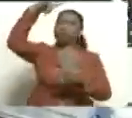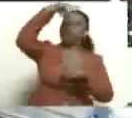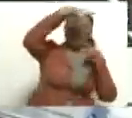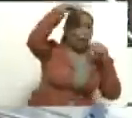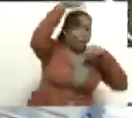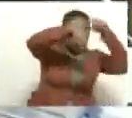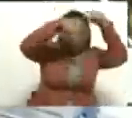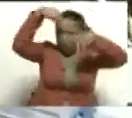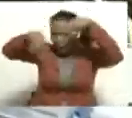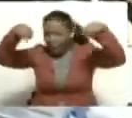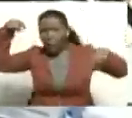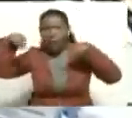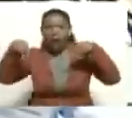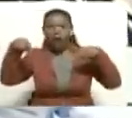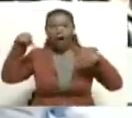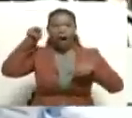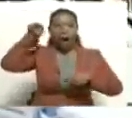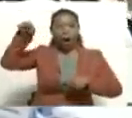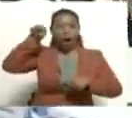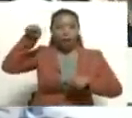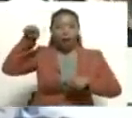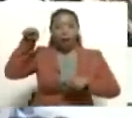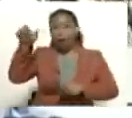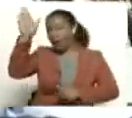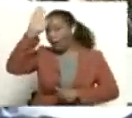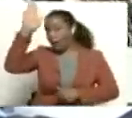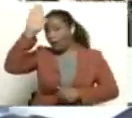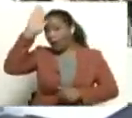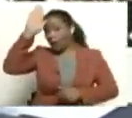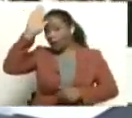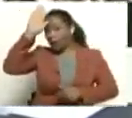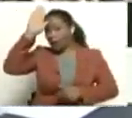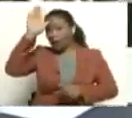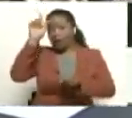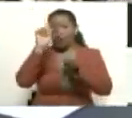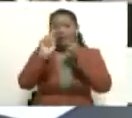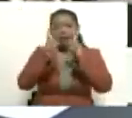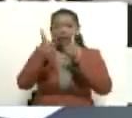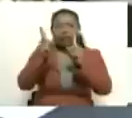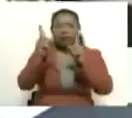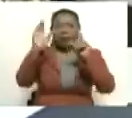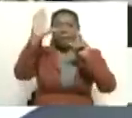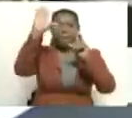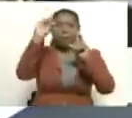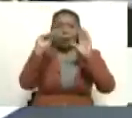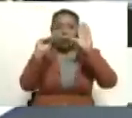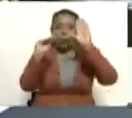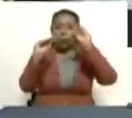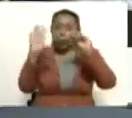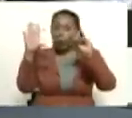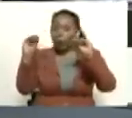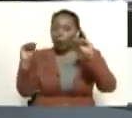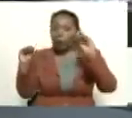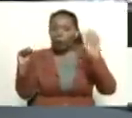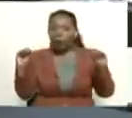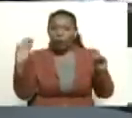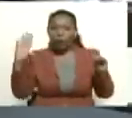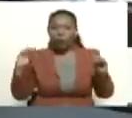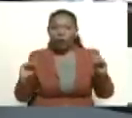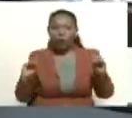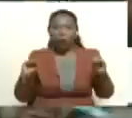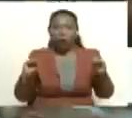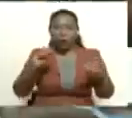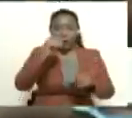volando sobre Irak y unas lucecitas que apagaban luces en la tierra que eran vidas de seres humanos en